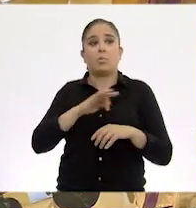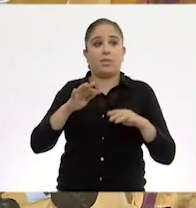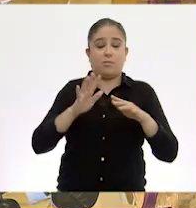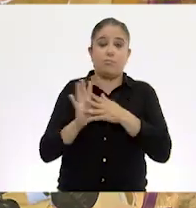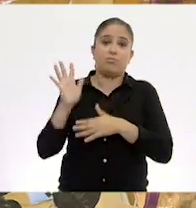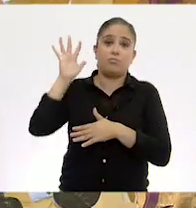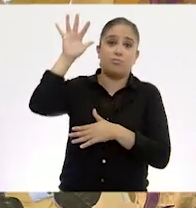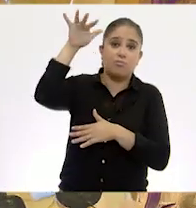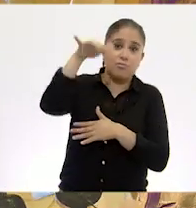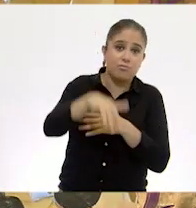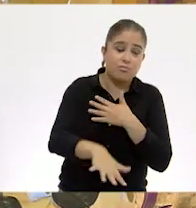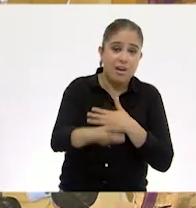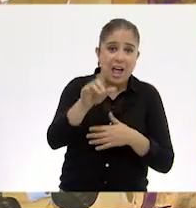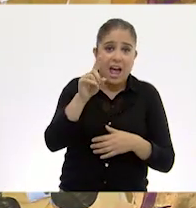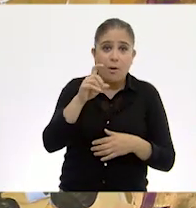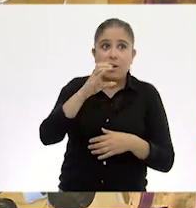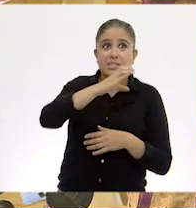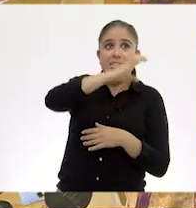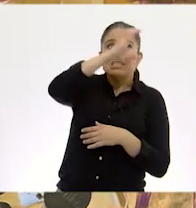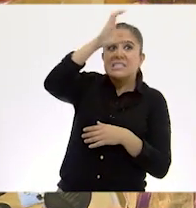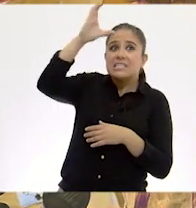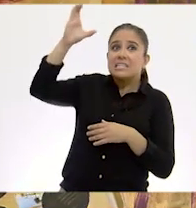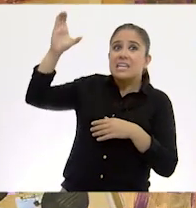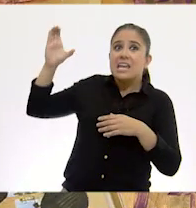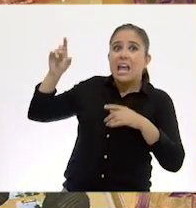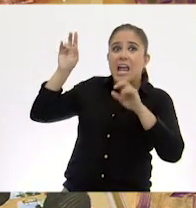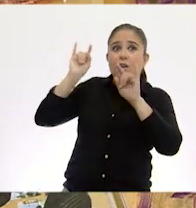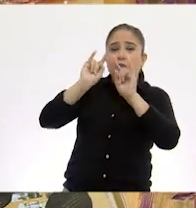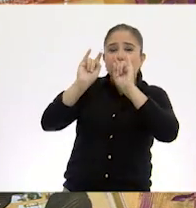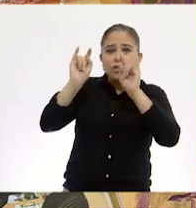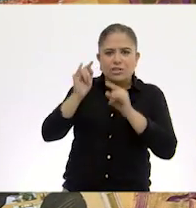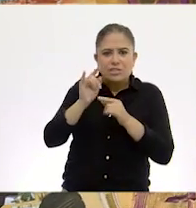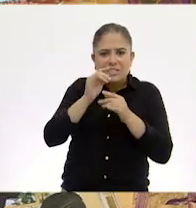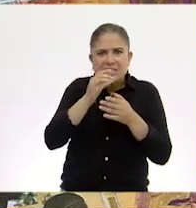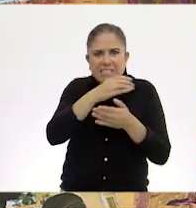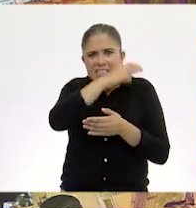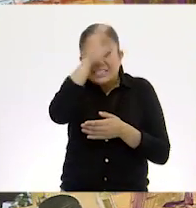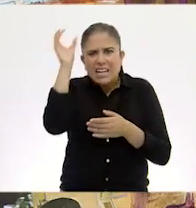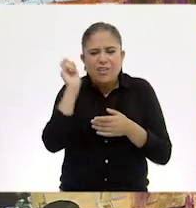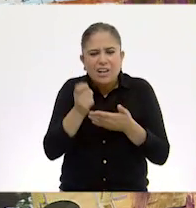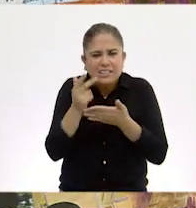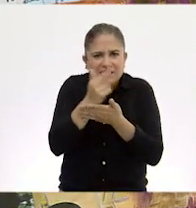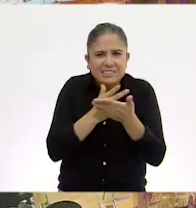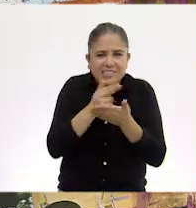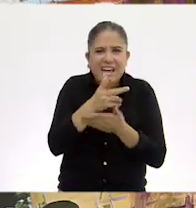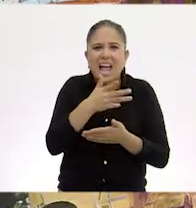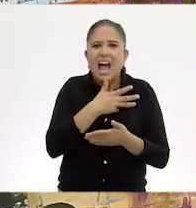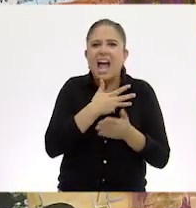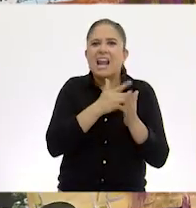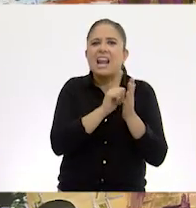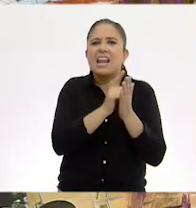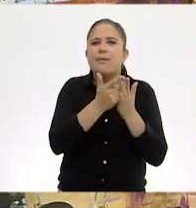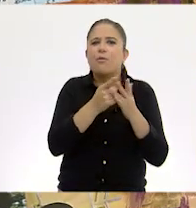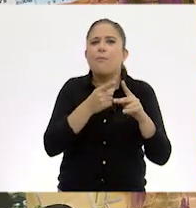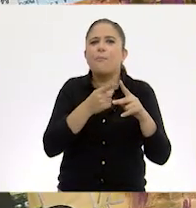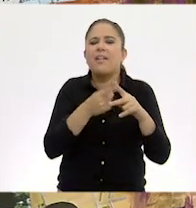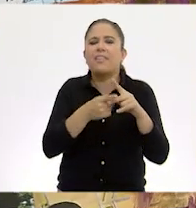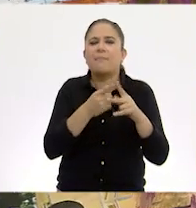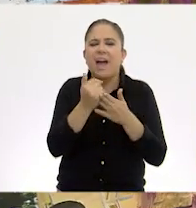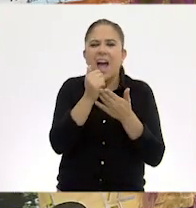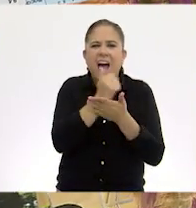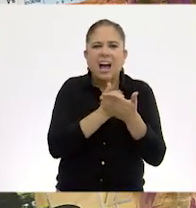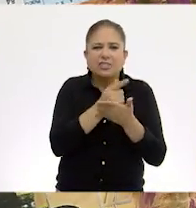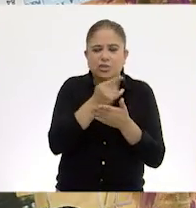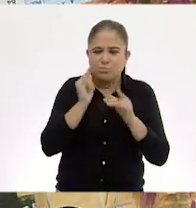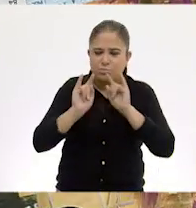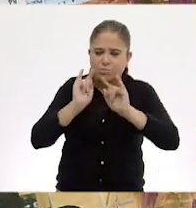Sí. Oye, el cielo lo pusiste. ¿Qué recortaste, Pepe? Ay, es que tenía yo por ahí un libro de matemáticas que ya bueno, no ocupaba.